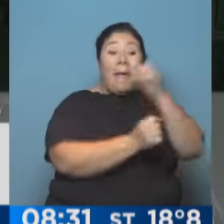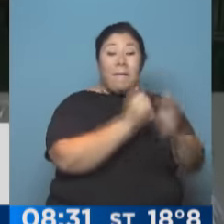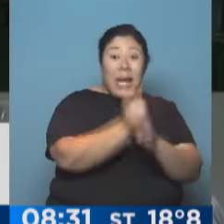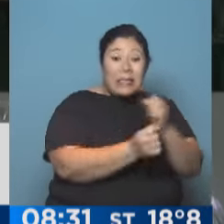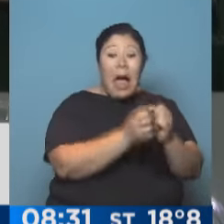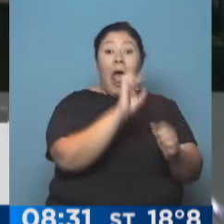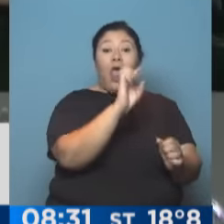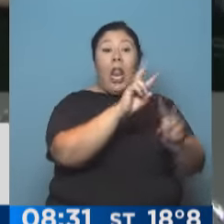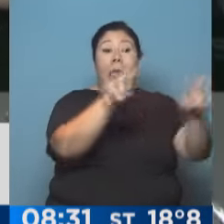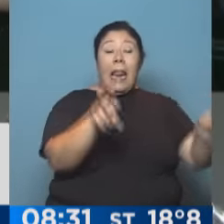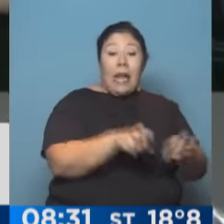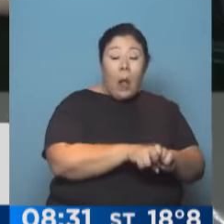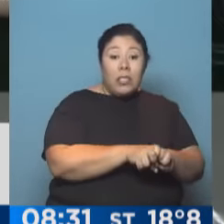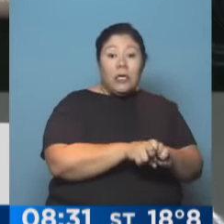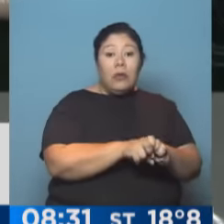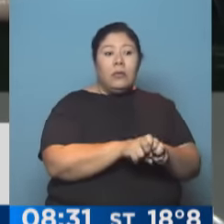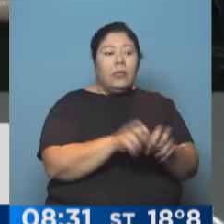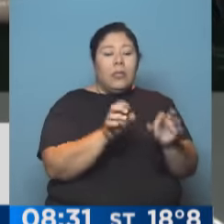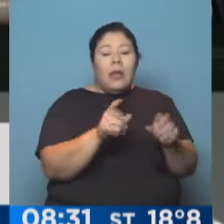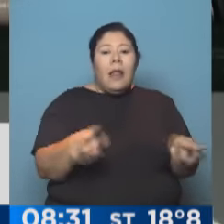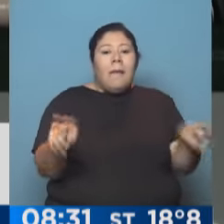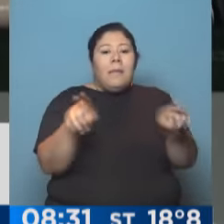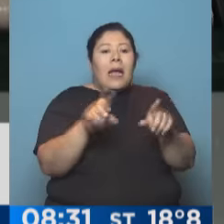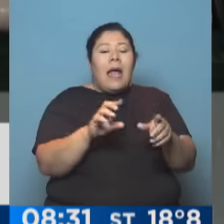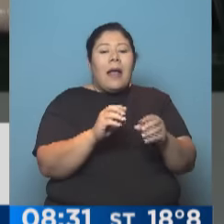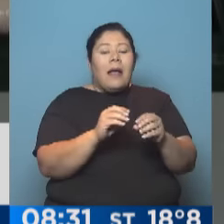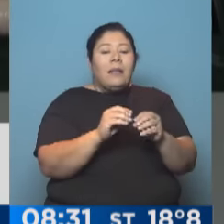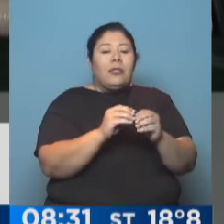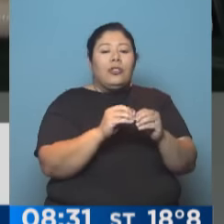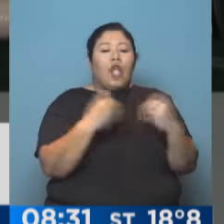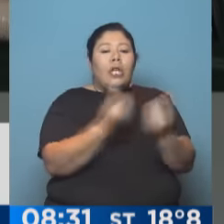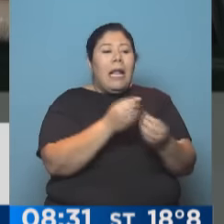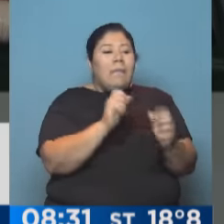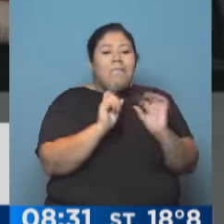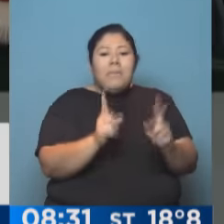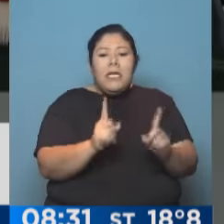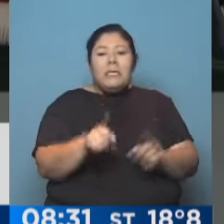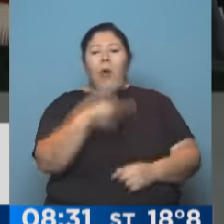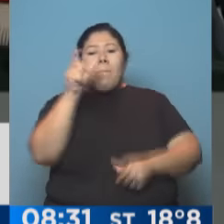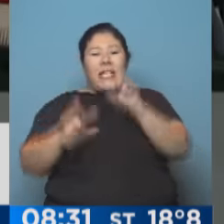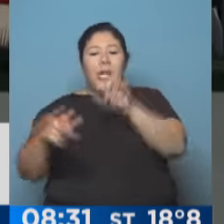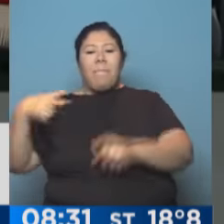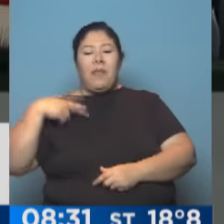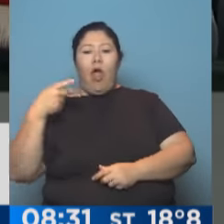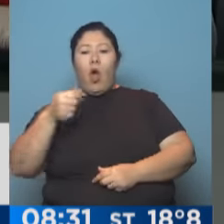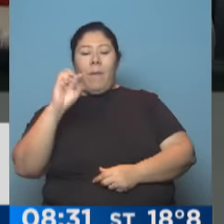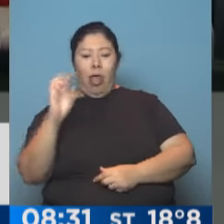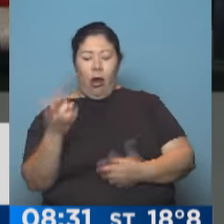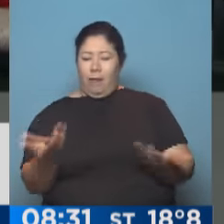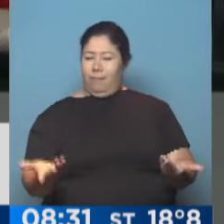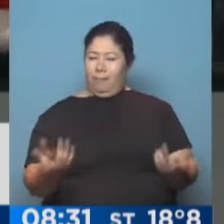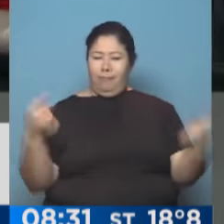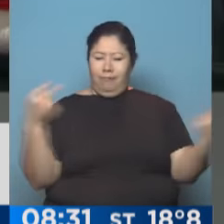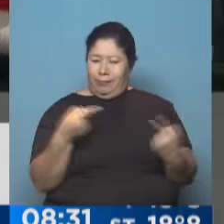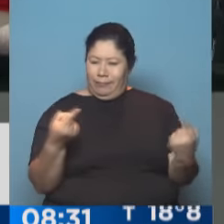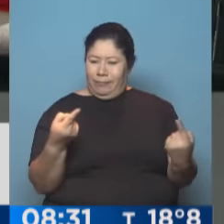que entre un dato y otro pero también los ahorristas Por qué están comprando tantos dólares y porque están en un clima donde lo prácticamente los han